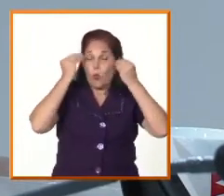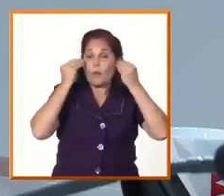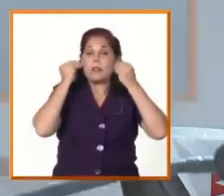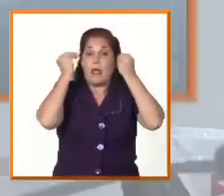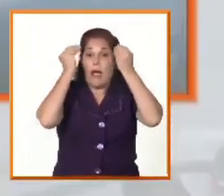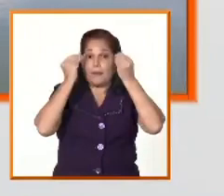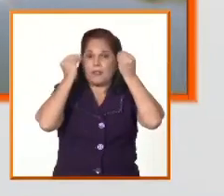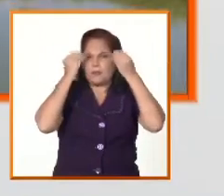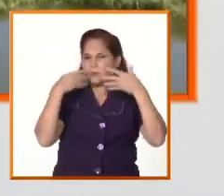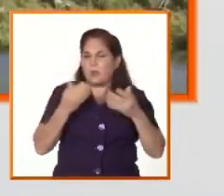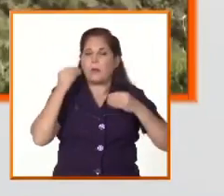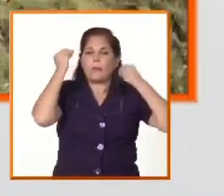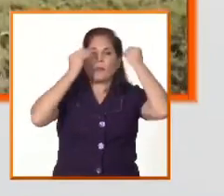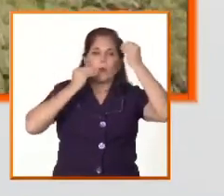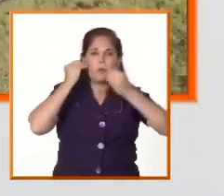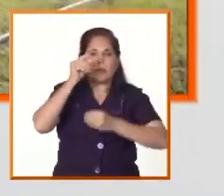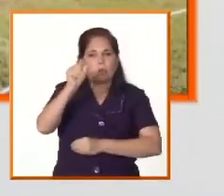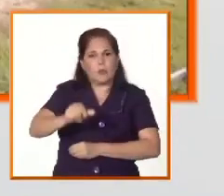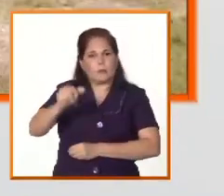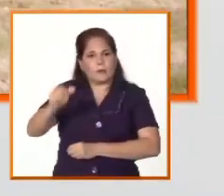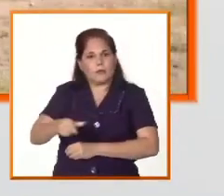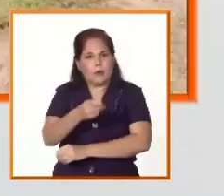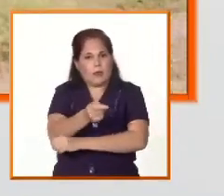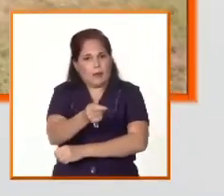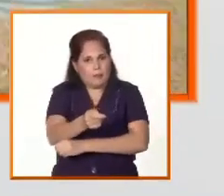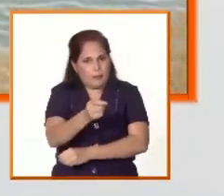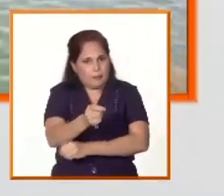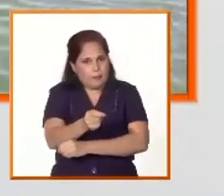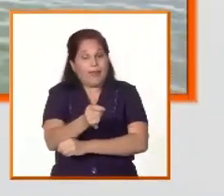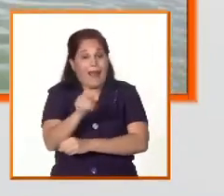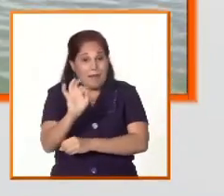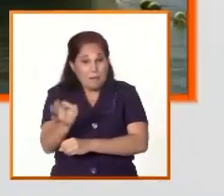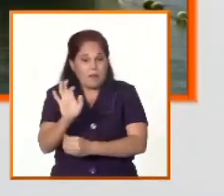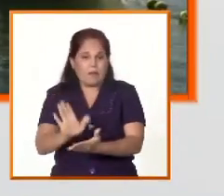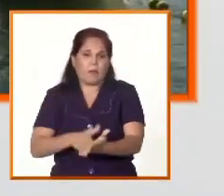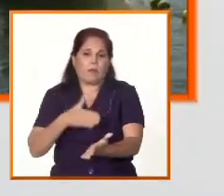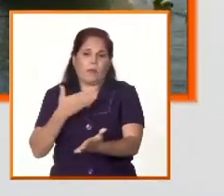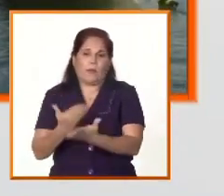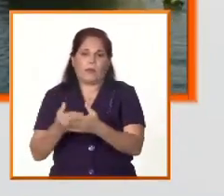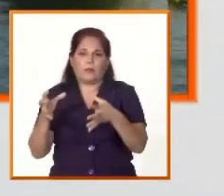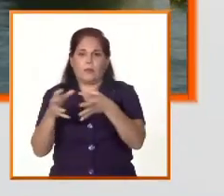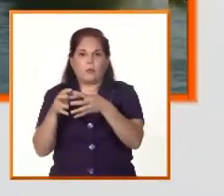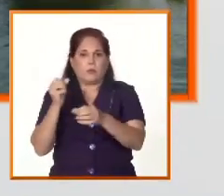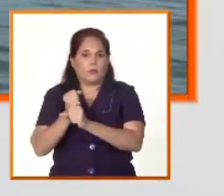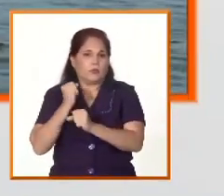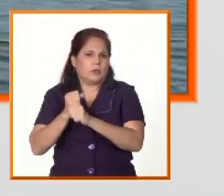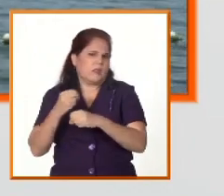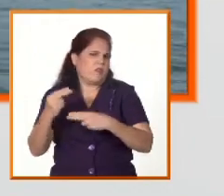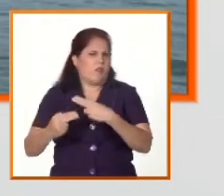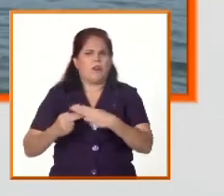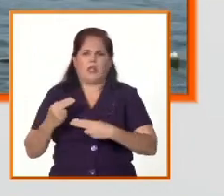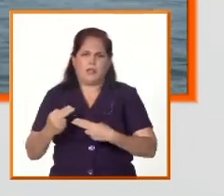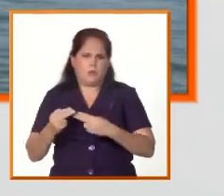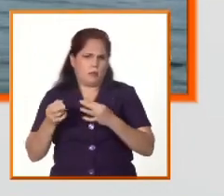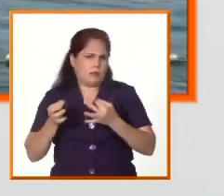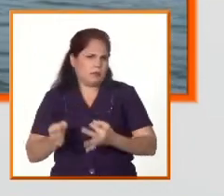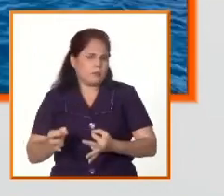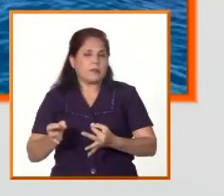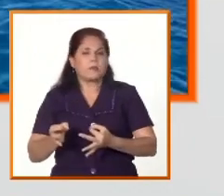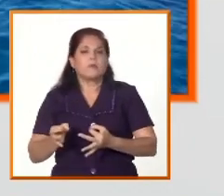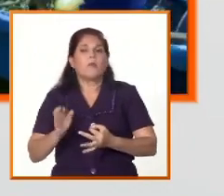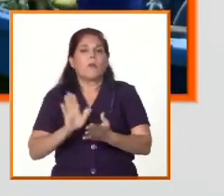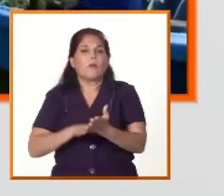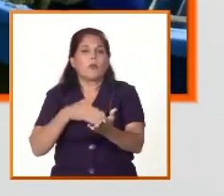de los de Los Pescadores en cada una de las comunidades y se hicieron propuestas este grupo de trabajo hizo Bueno un nivel de